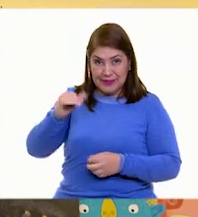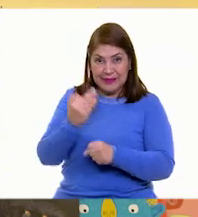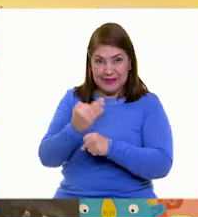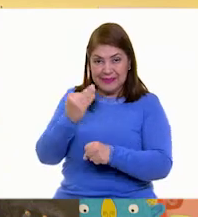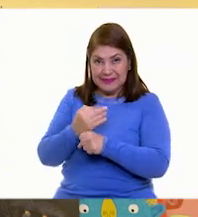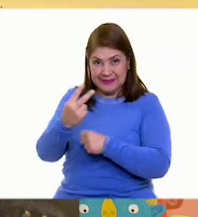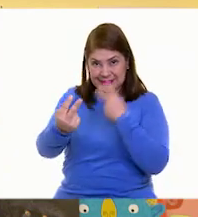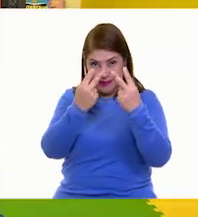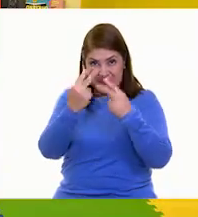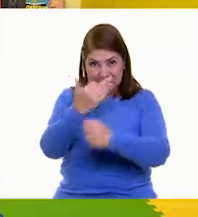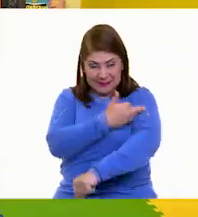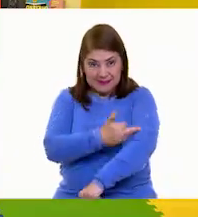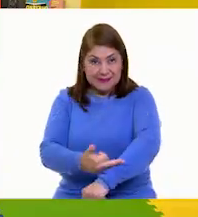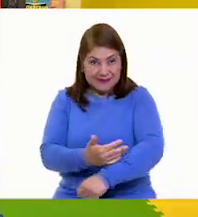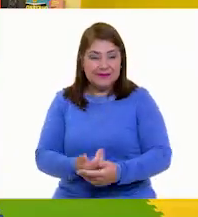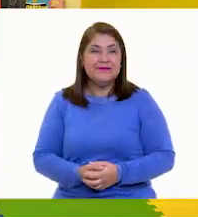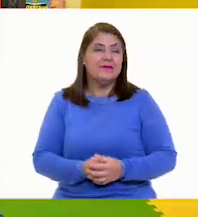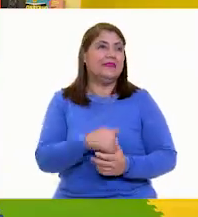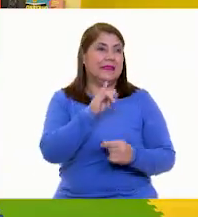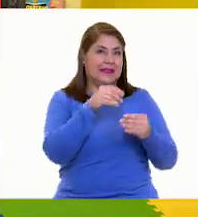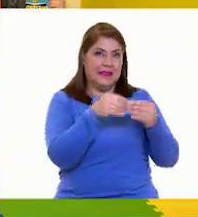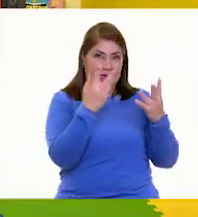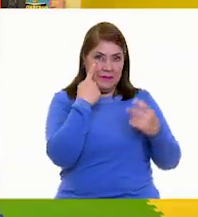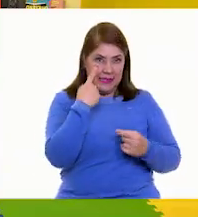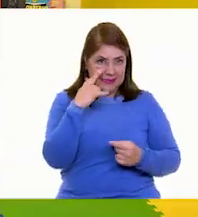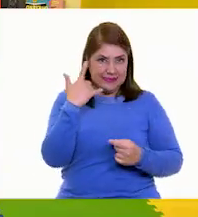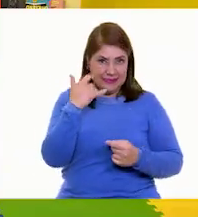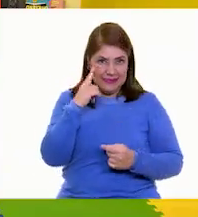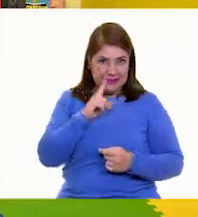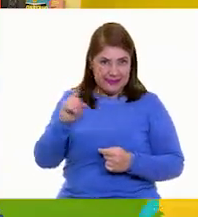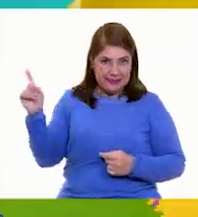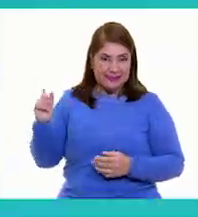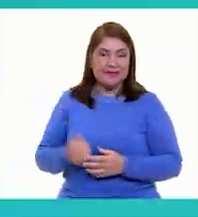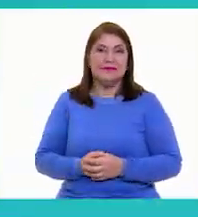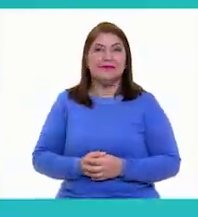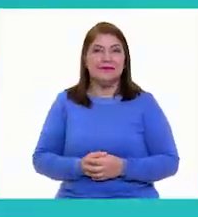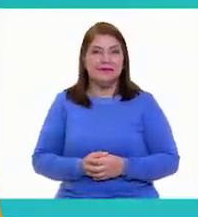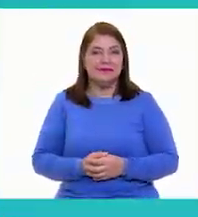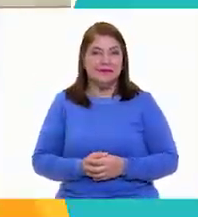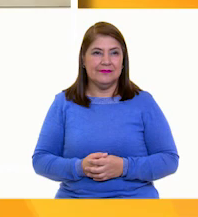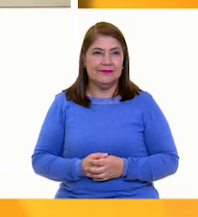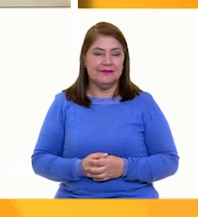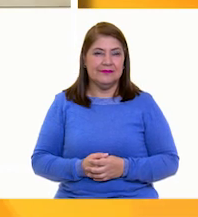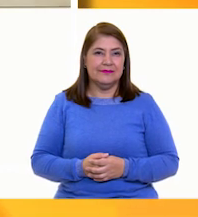familias que nos ven? ¡Por supuesto! ¡Disfrútenlo!